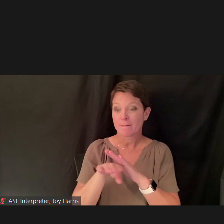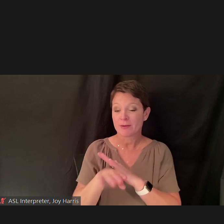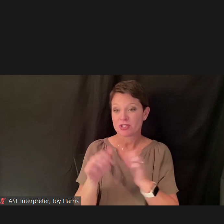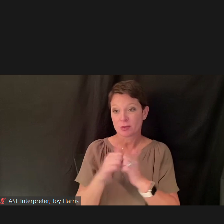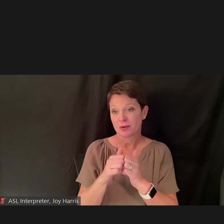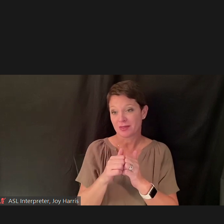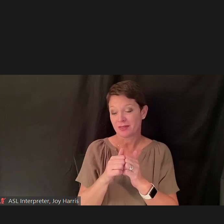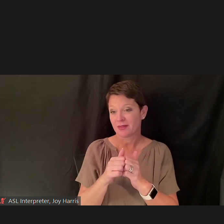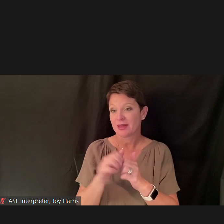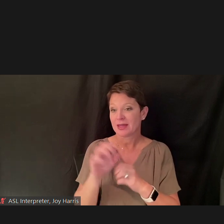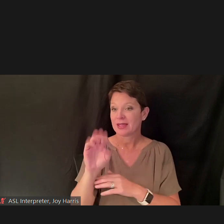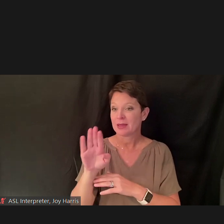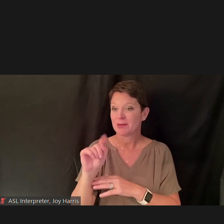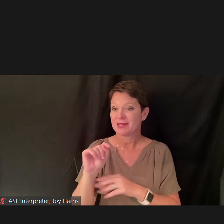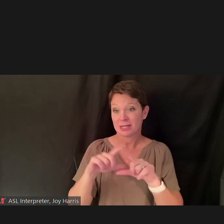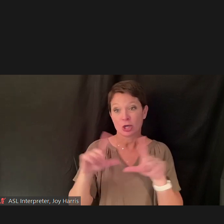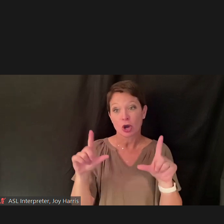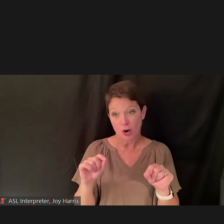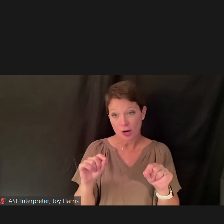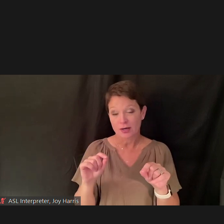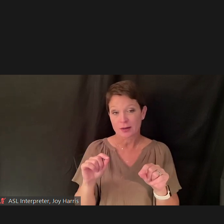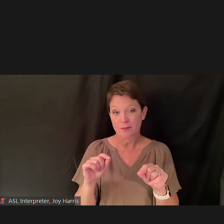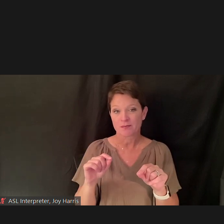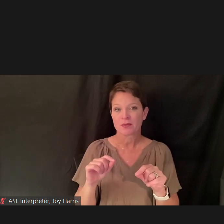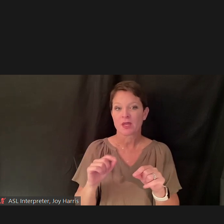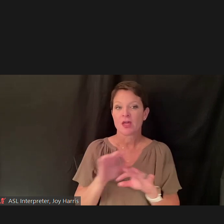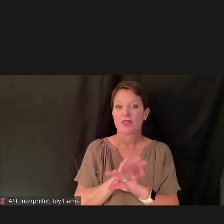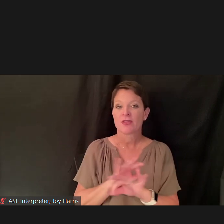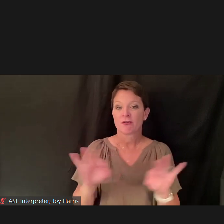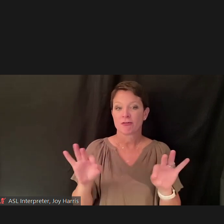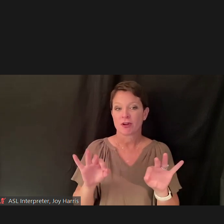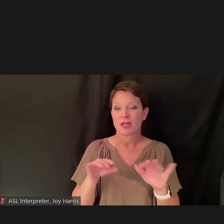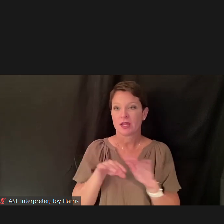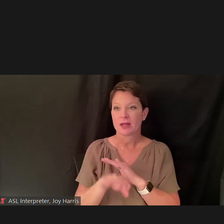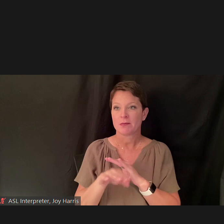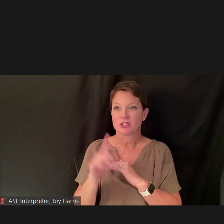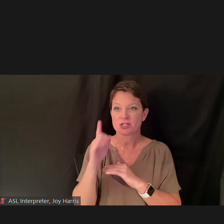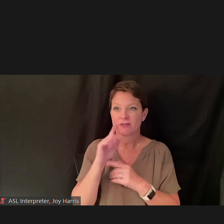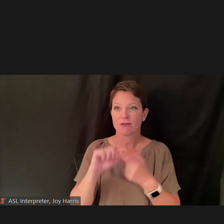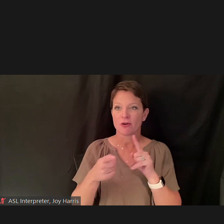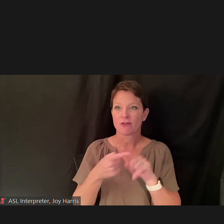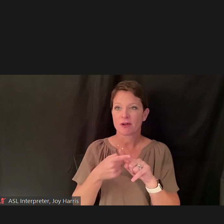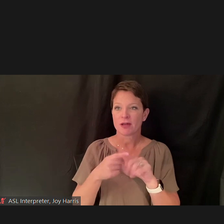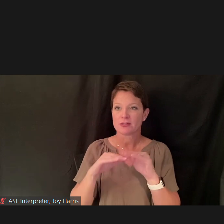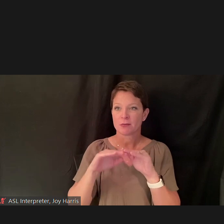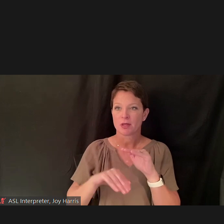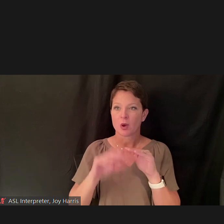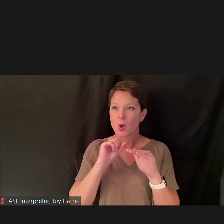art.org para verificar horarios y lugares. Estos lugares